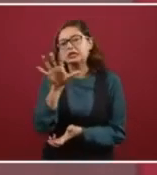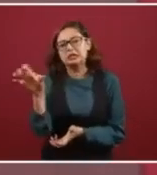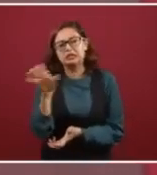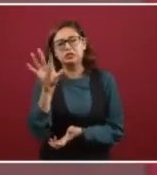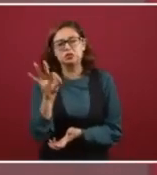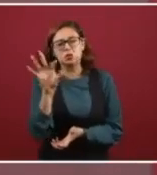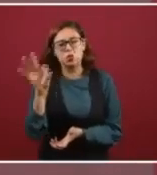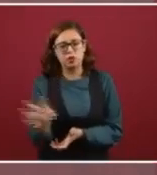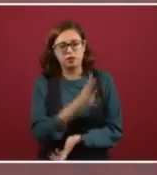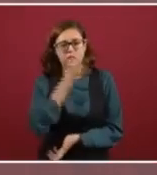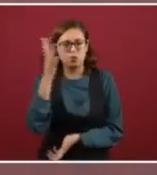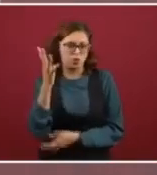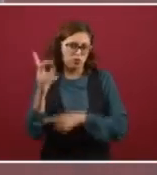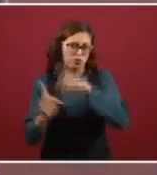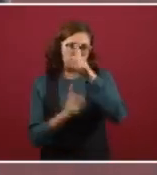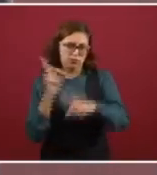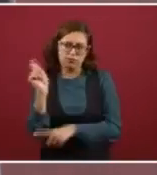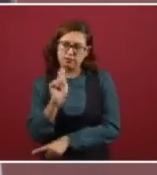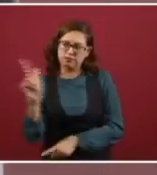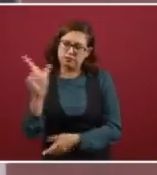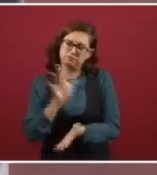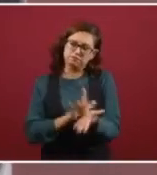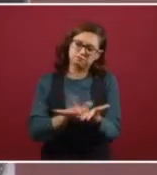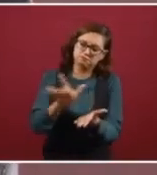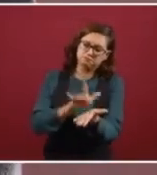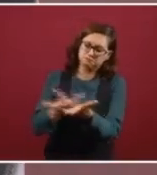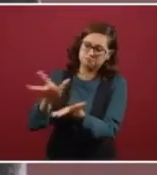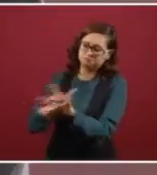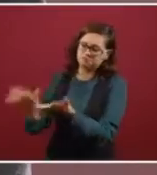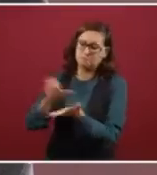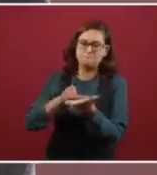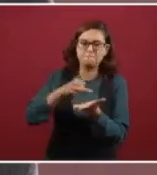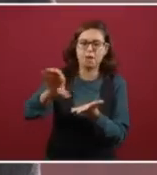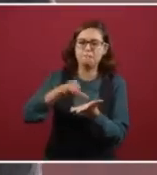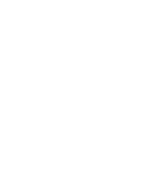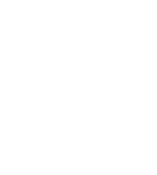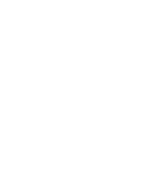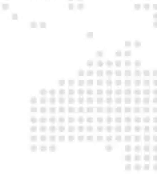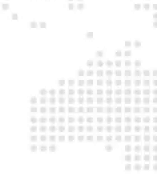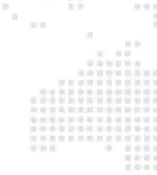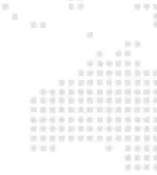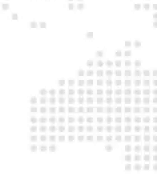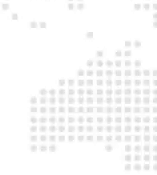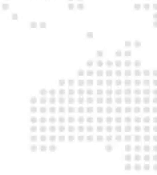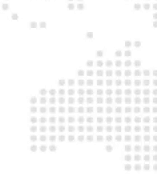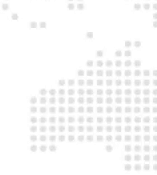544 deportistas. Con información de Susana Cerezo, Notimex.